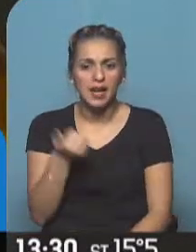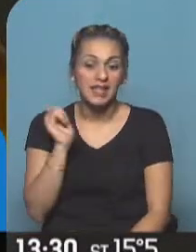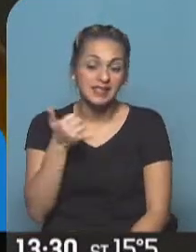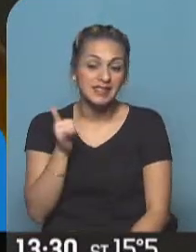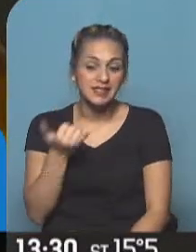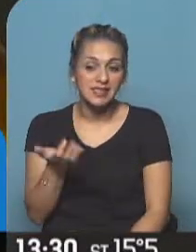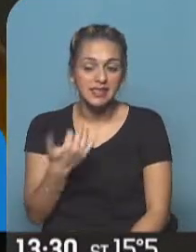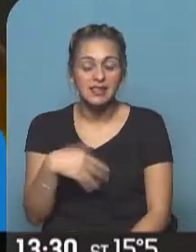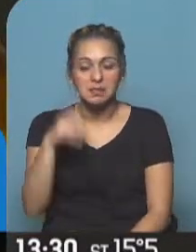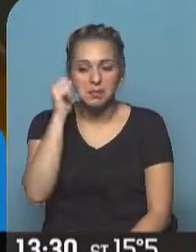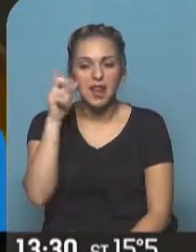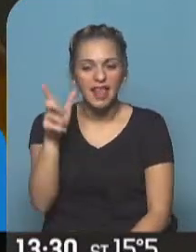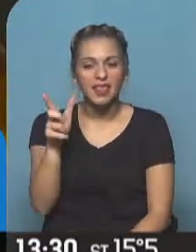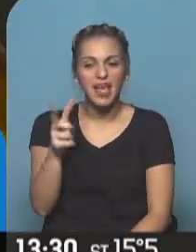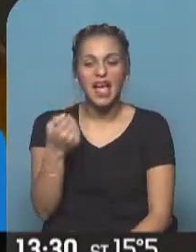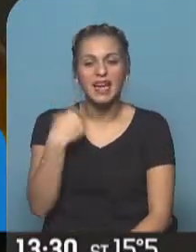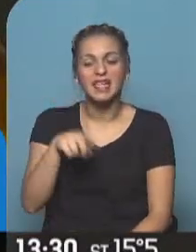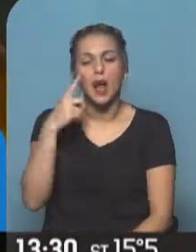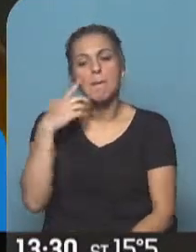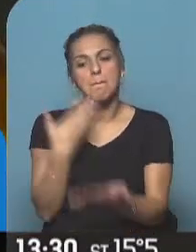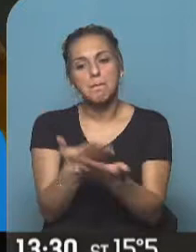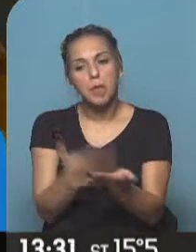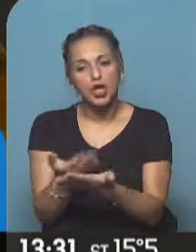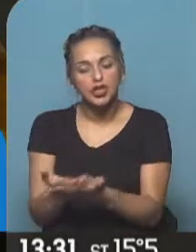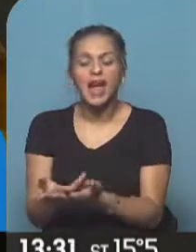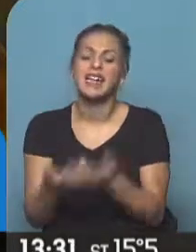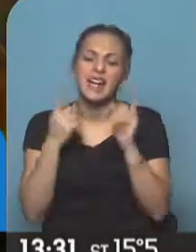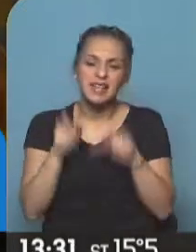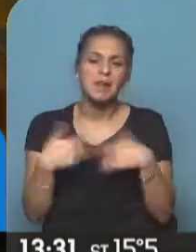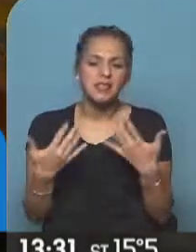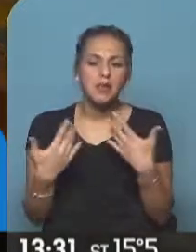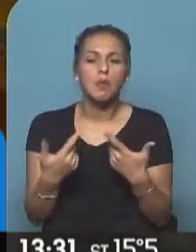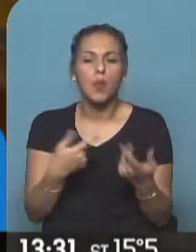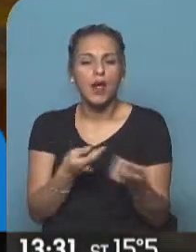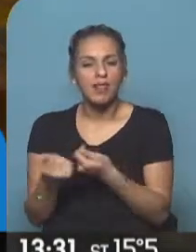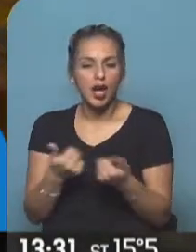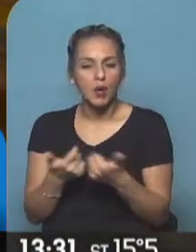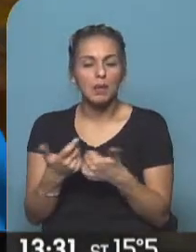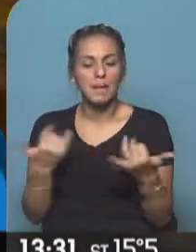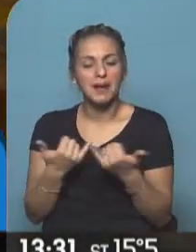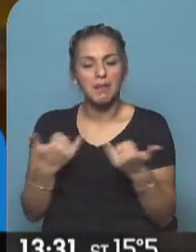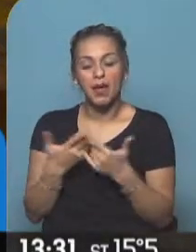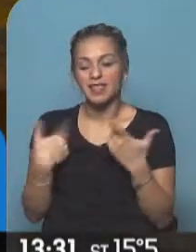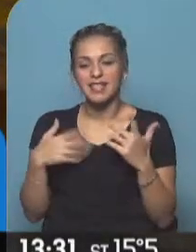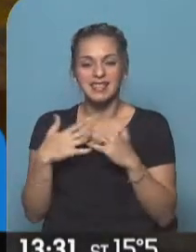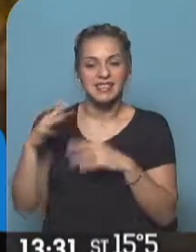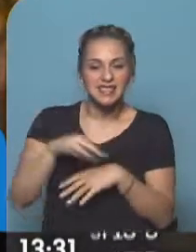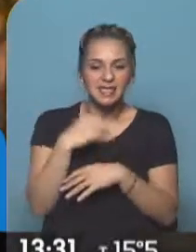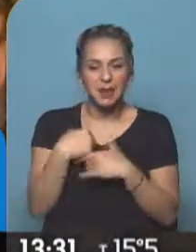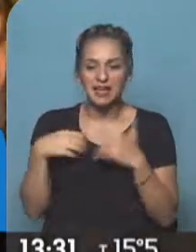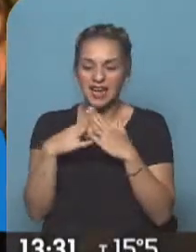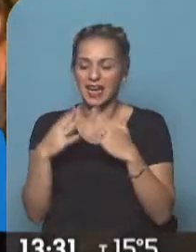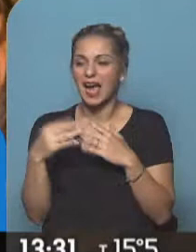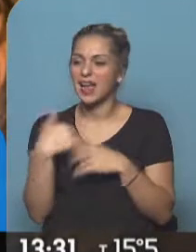idea es que presentar obras que también sean accesibles para que puedan tener obra de un artista y sentir